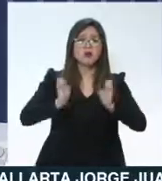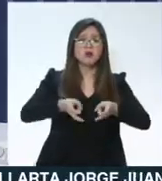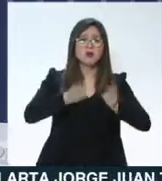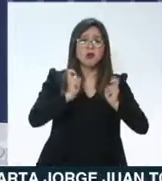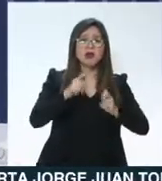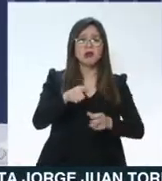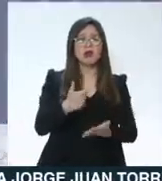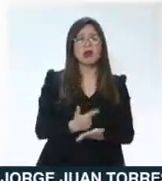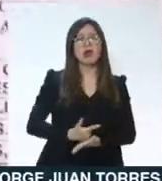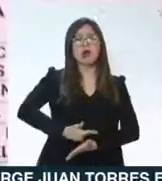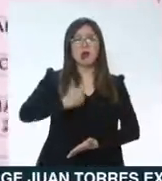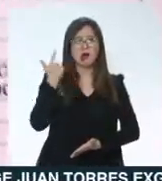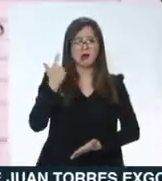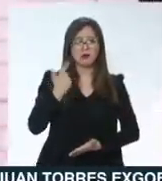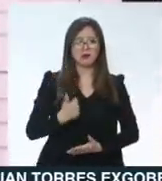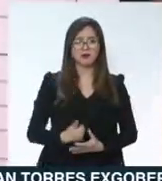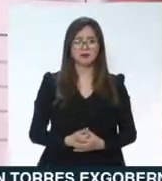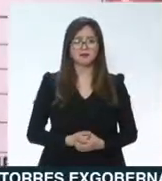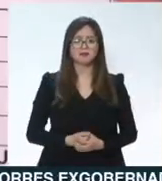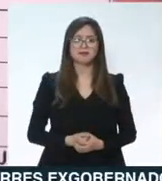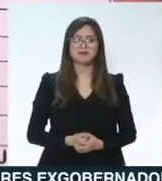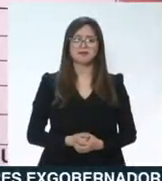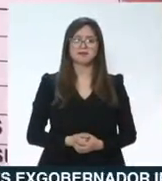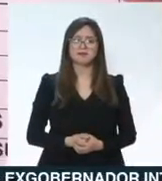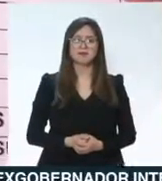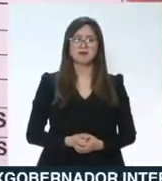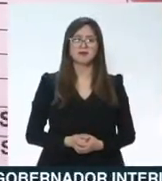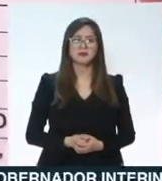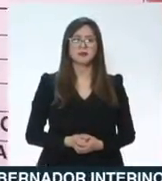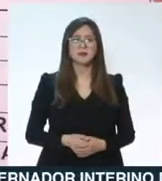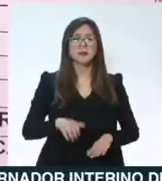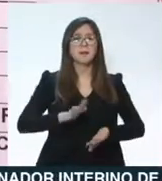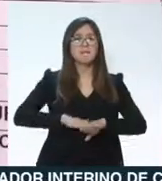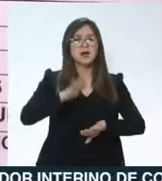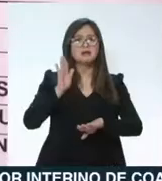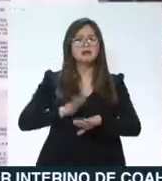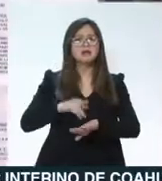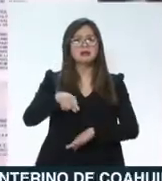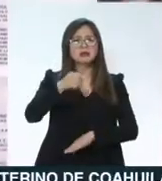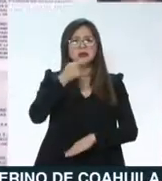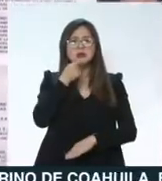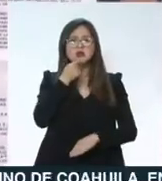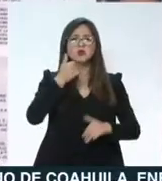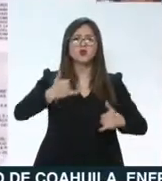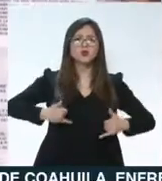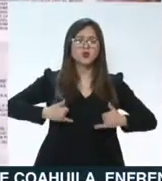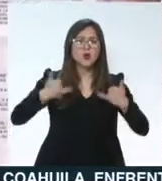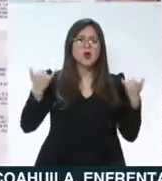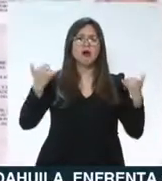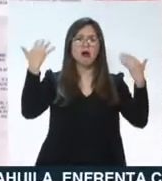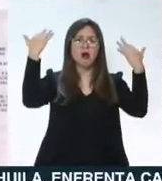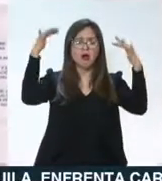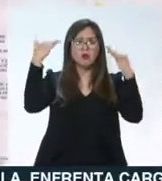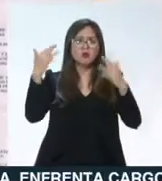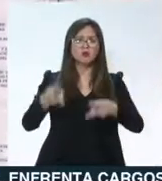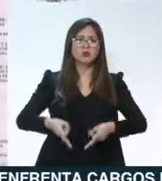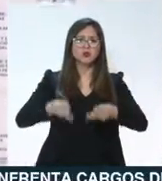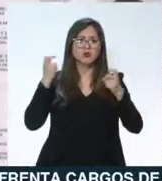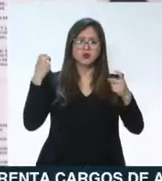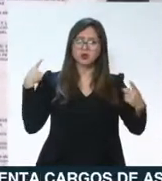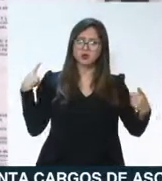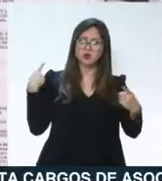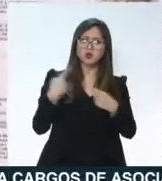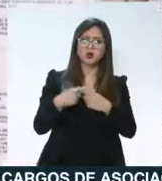problema. Veamos. El aumento de desapariciones de niños, jóvenes y adultos han incrementado en los últimos